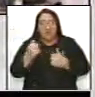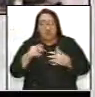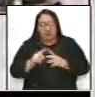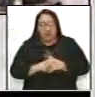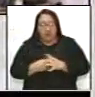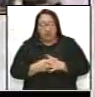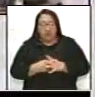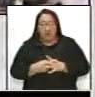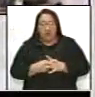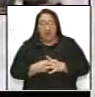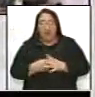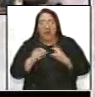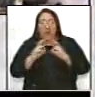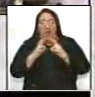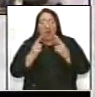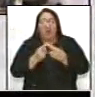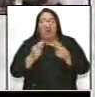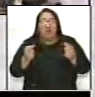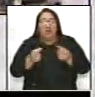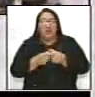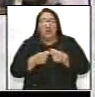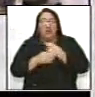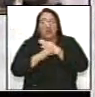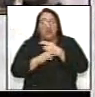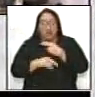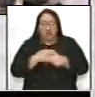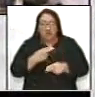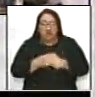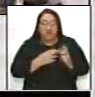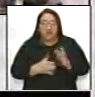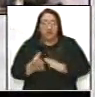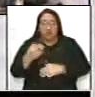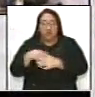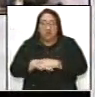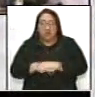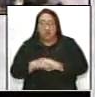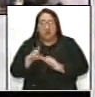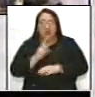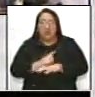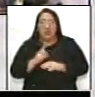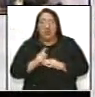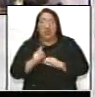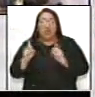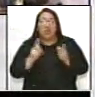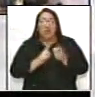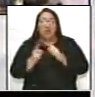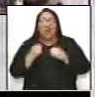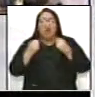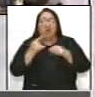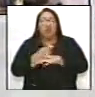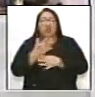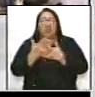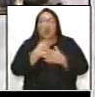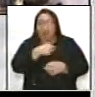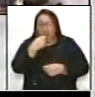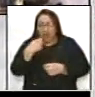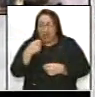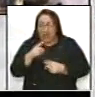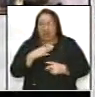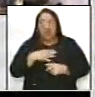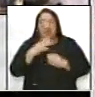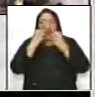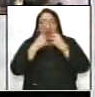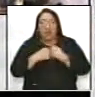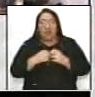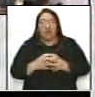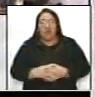inicio a esta sesión de la Comisión de Defensa Nacional, Orden Interno, Desarrollo Alternativo y Lucha contra las Drogas, en la Sala Miguel Grau,